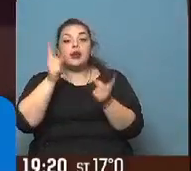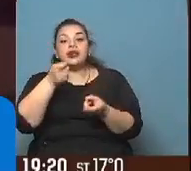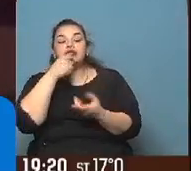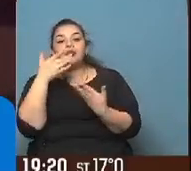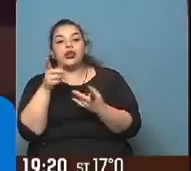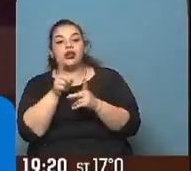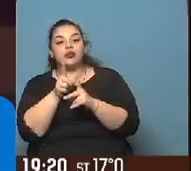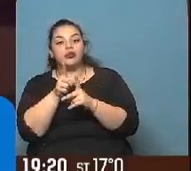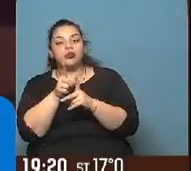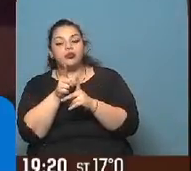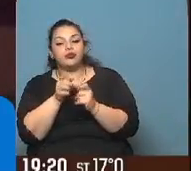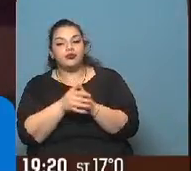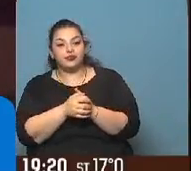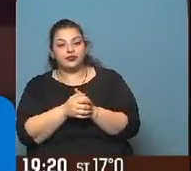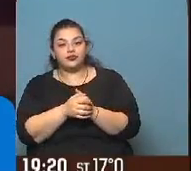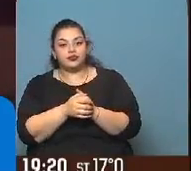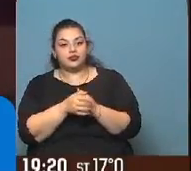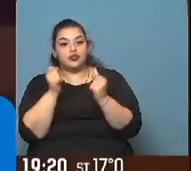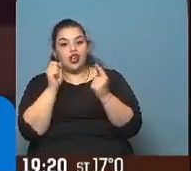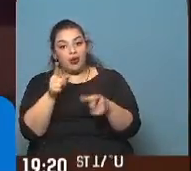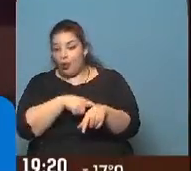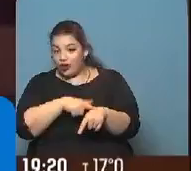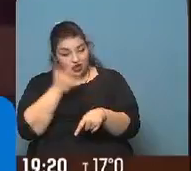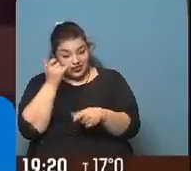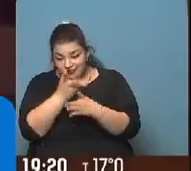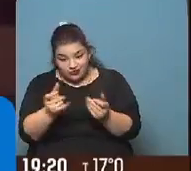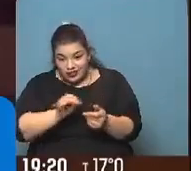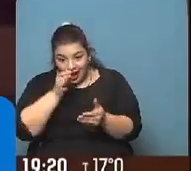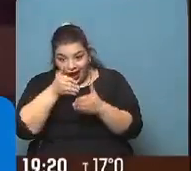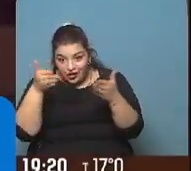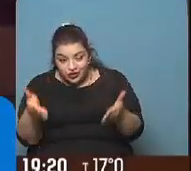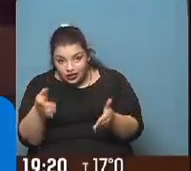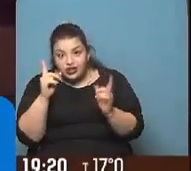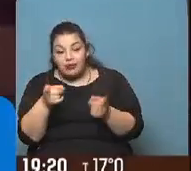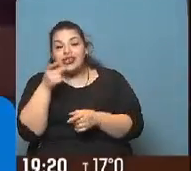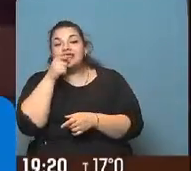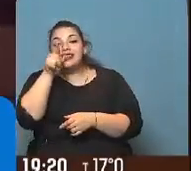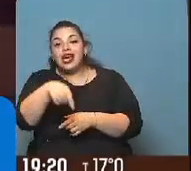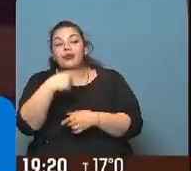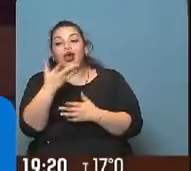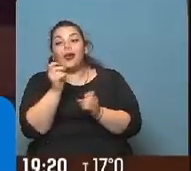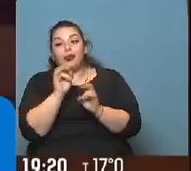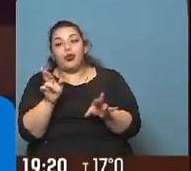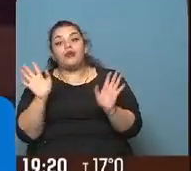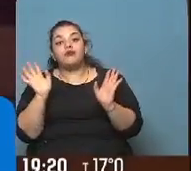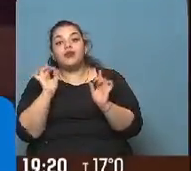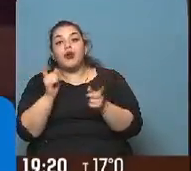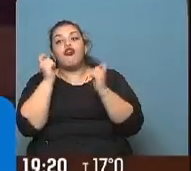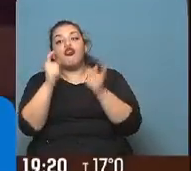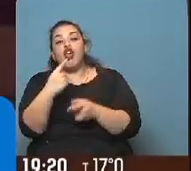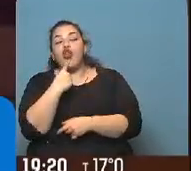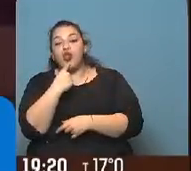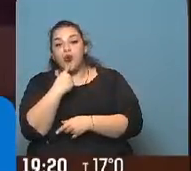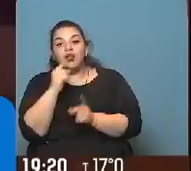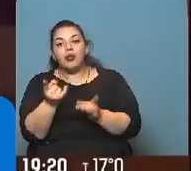en un contexto recesivo y donde las variables sociales van van a empeorar entonces eso sigue generando dudas en el mercado y